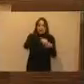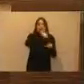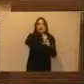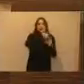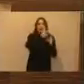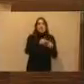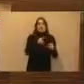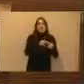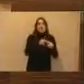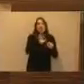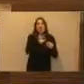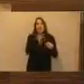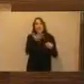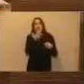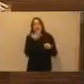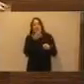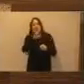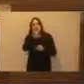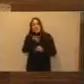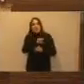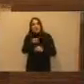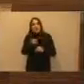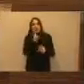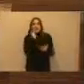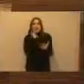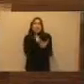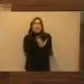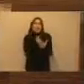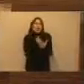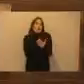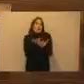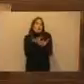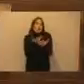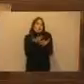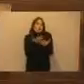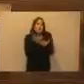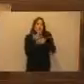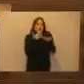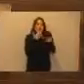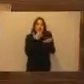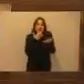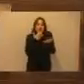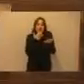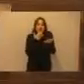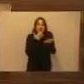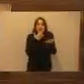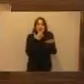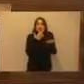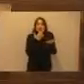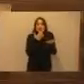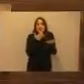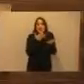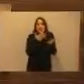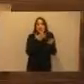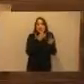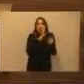Principado y luego si ha habido o no pago de. Bueno, si ha influido eso en la contratación